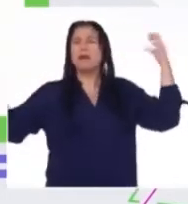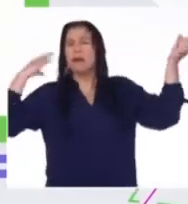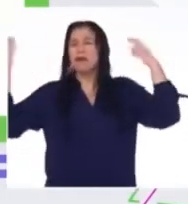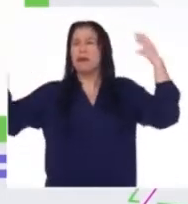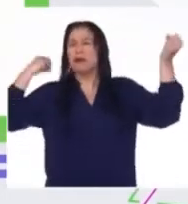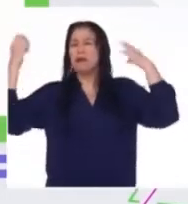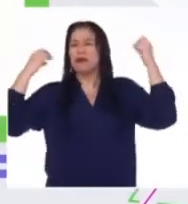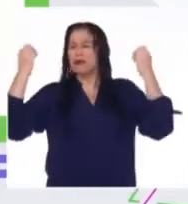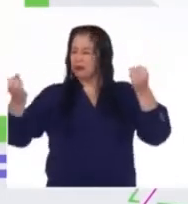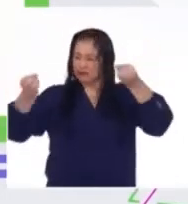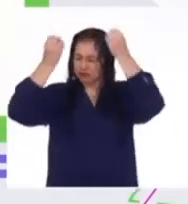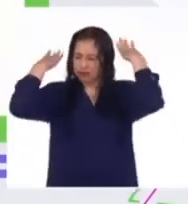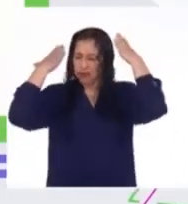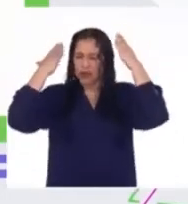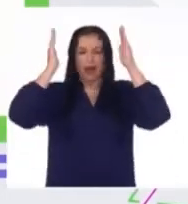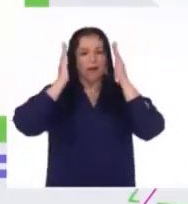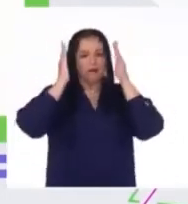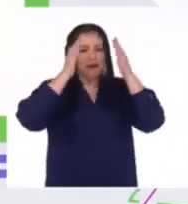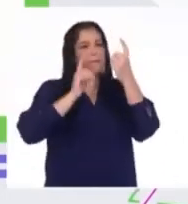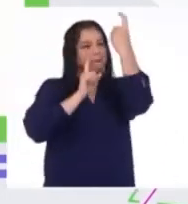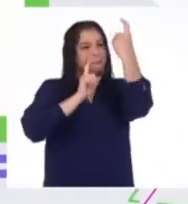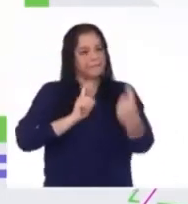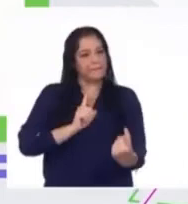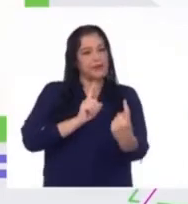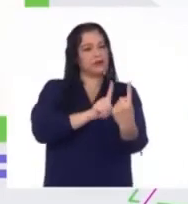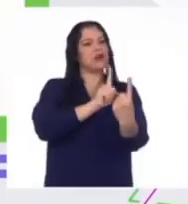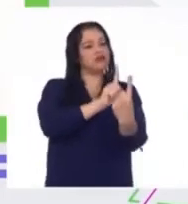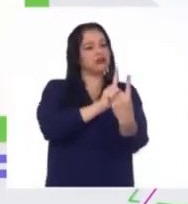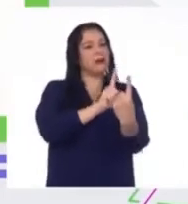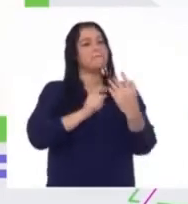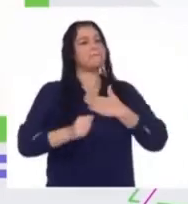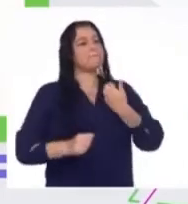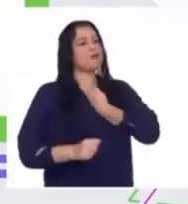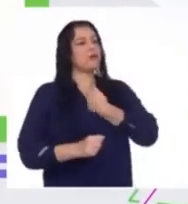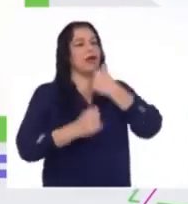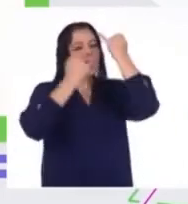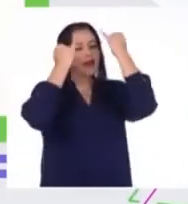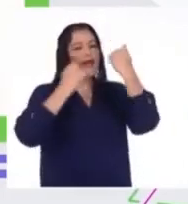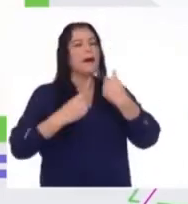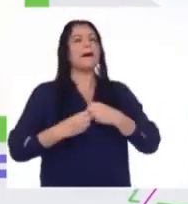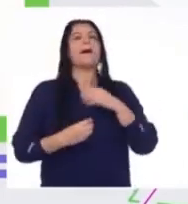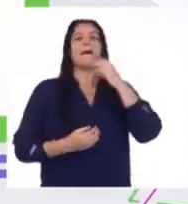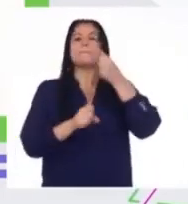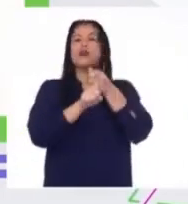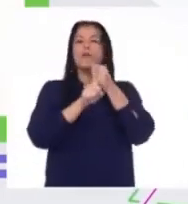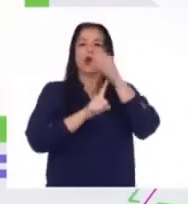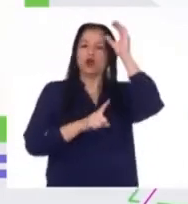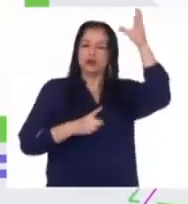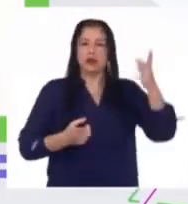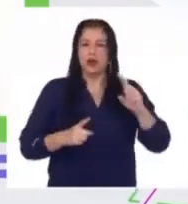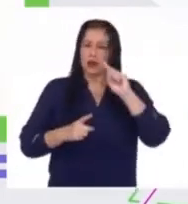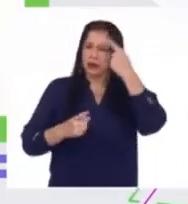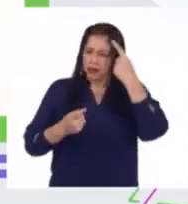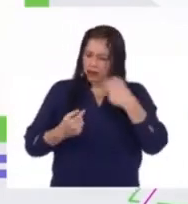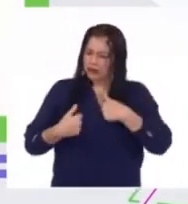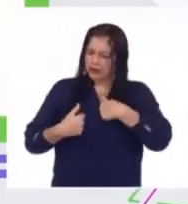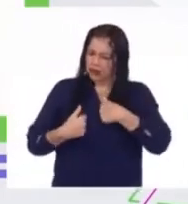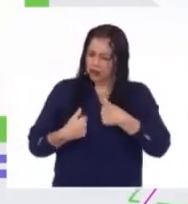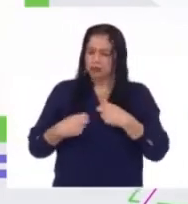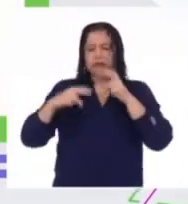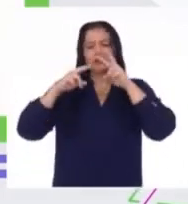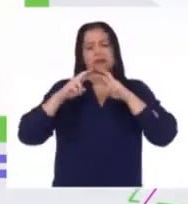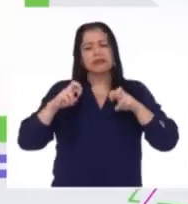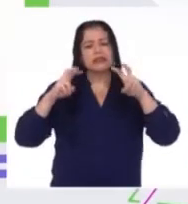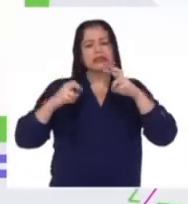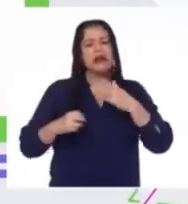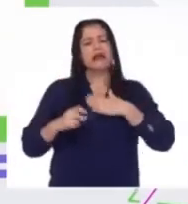los demás y concentrémonos en crear nuestros propios conceptos. Debemos tomarnos el tiempo de investigar un poquito acerca